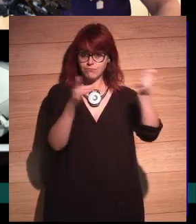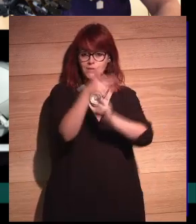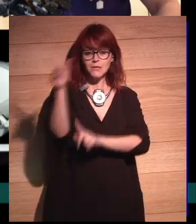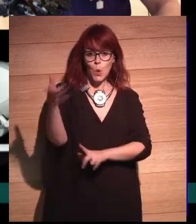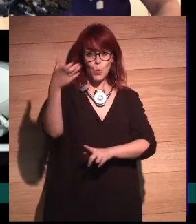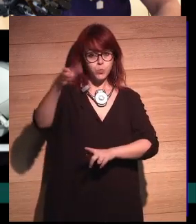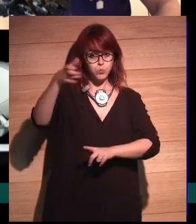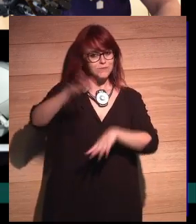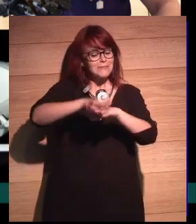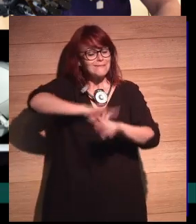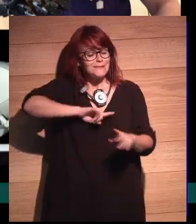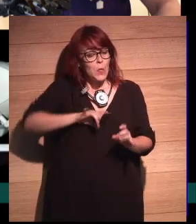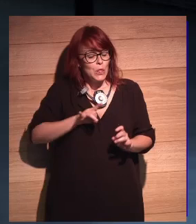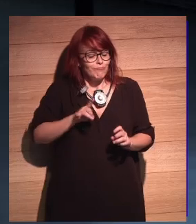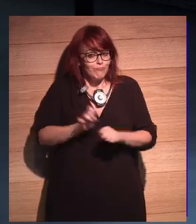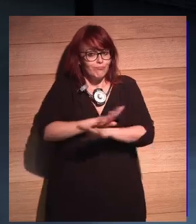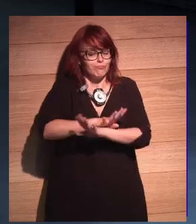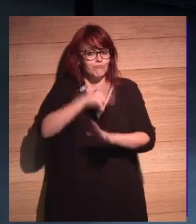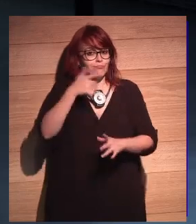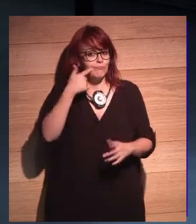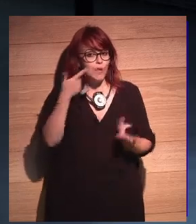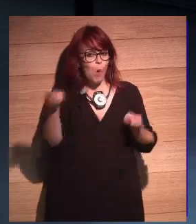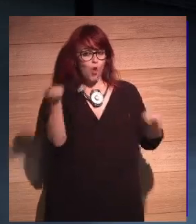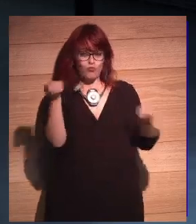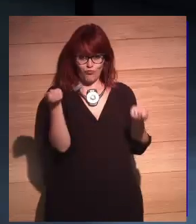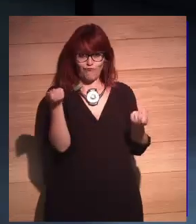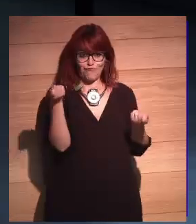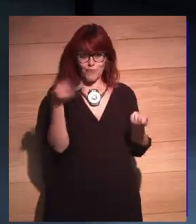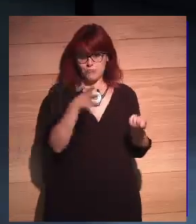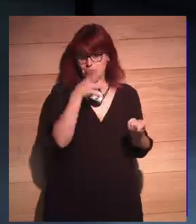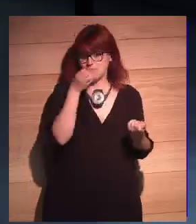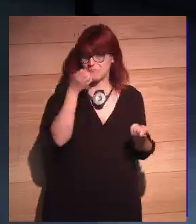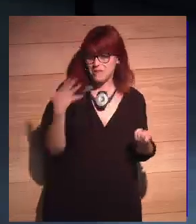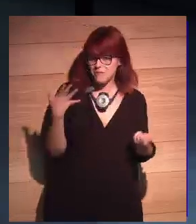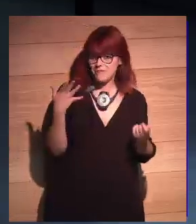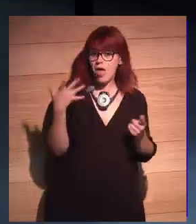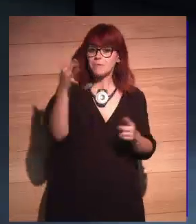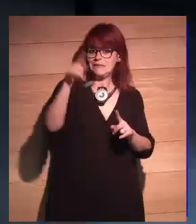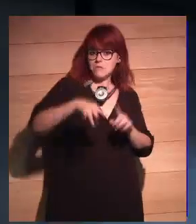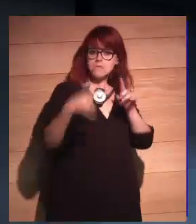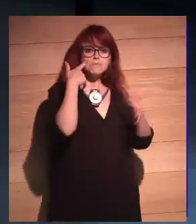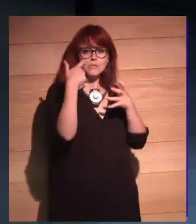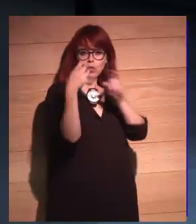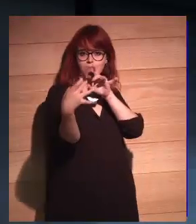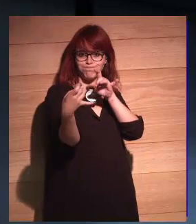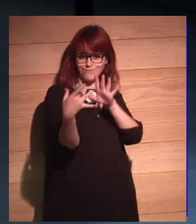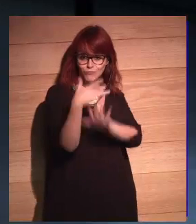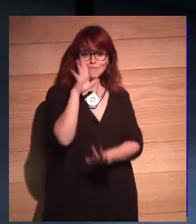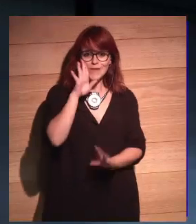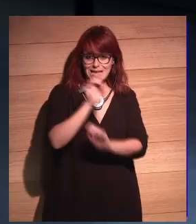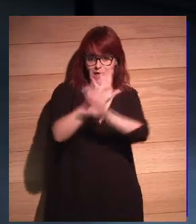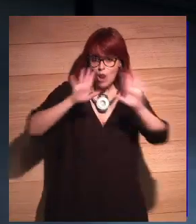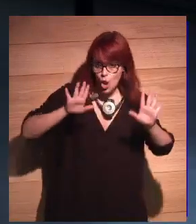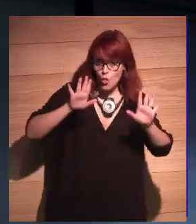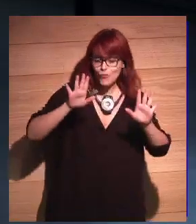sensación que podemos tener en este controlador, digamos. Y también hay sistemas de feedback a los que